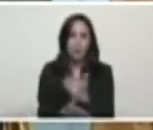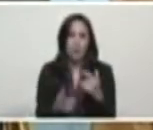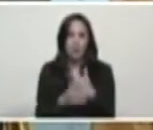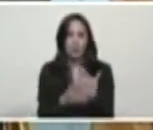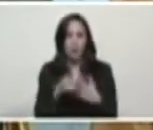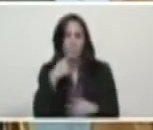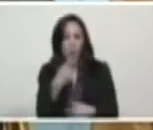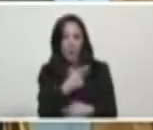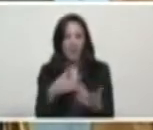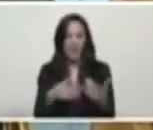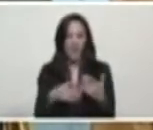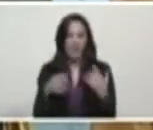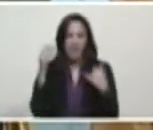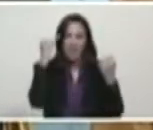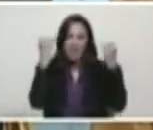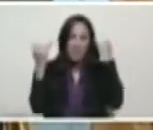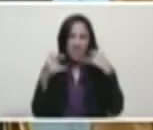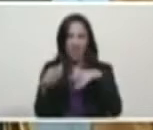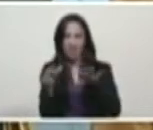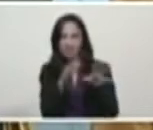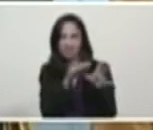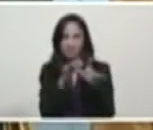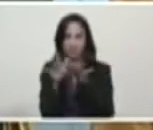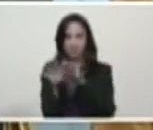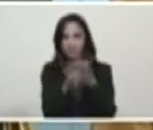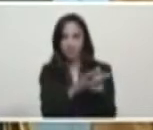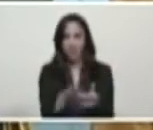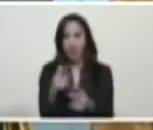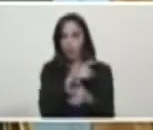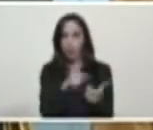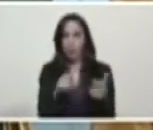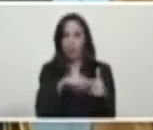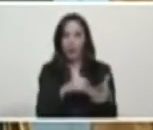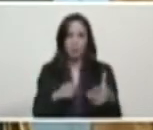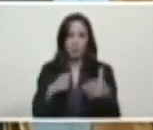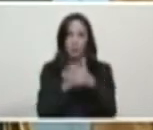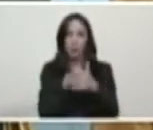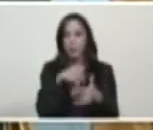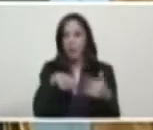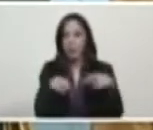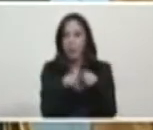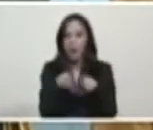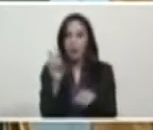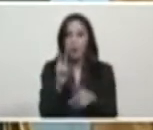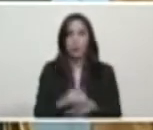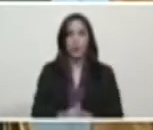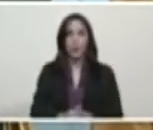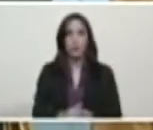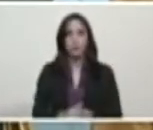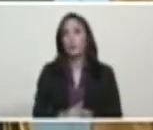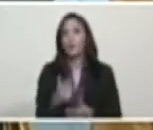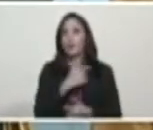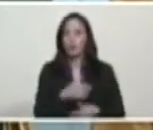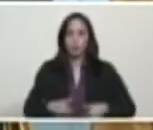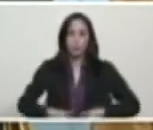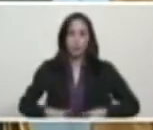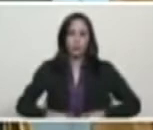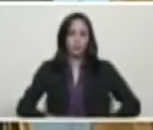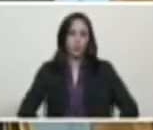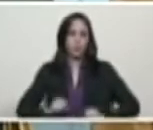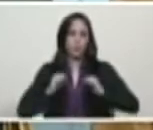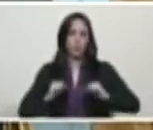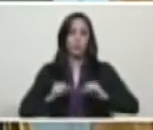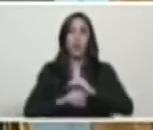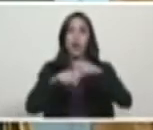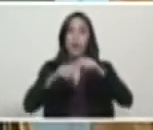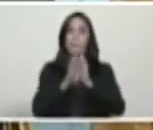politizaron, ideologizaron la Serie del Caribe para robársela a Venezuela. Bueno, ahora vamos con más ganas. Ahora le pido a